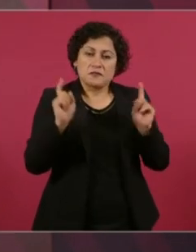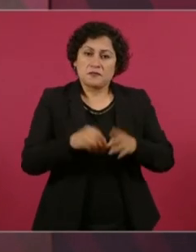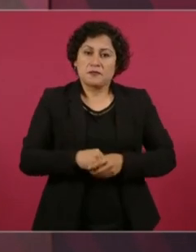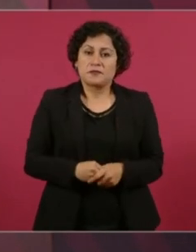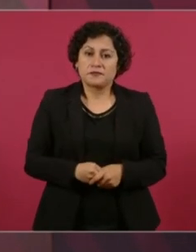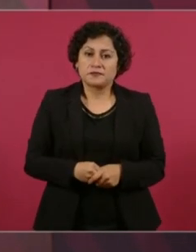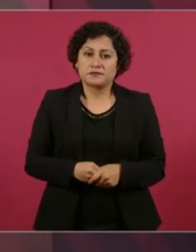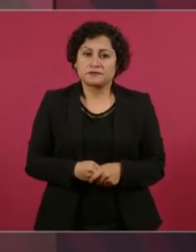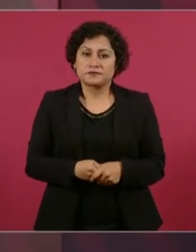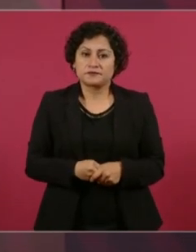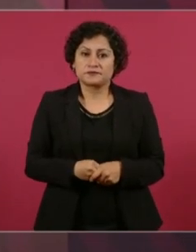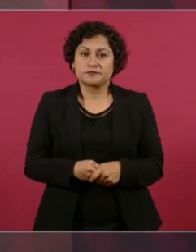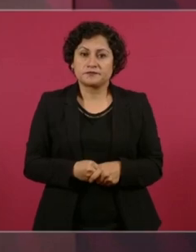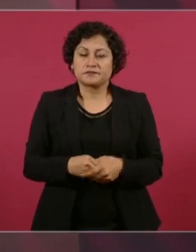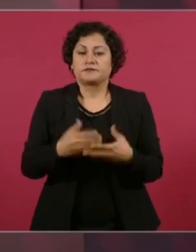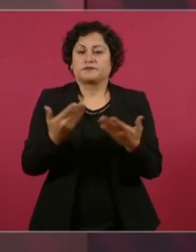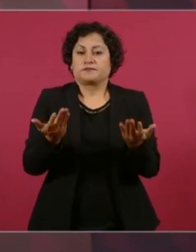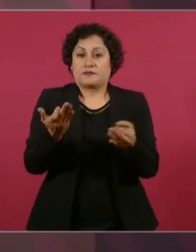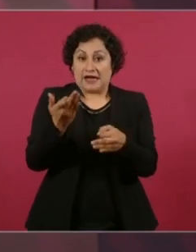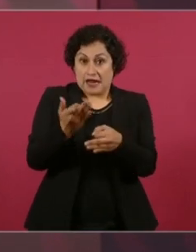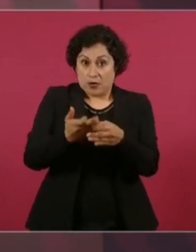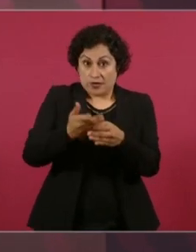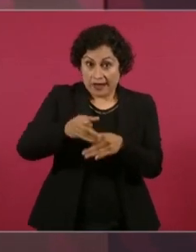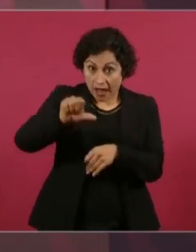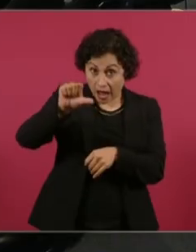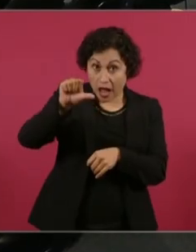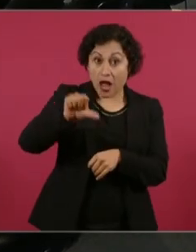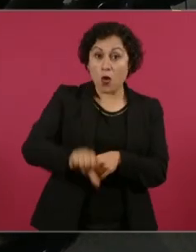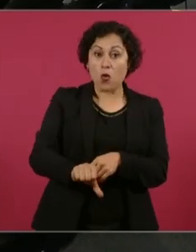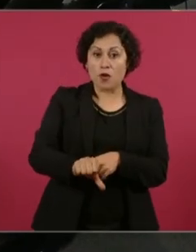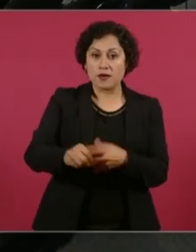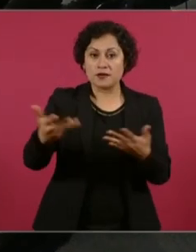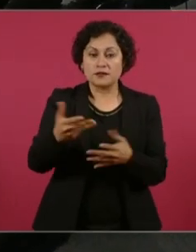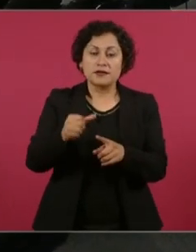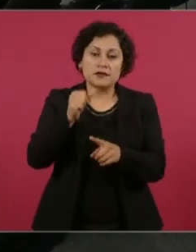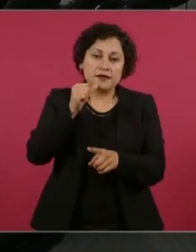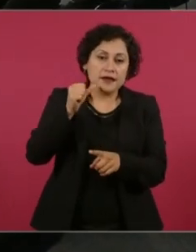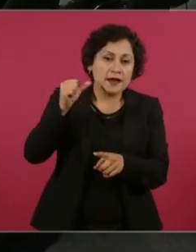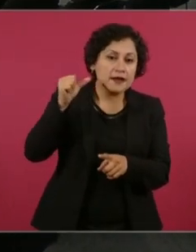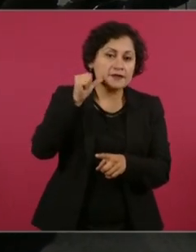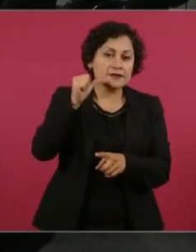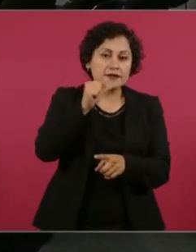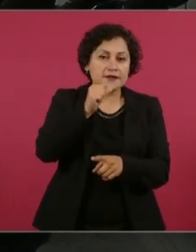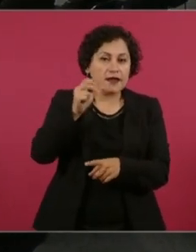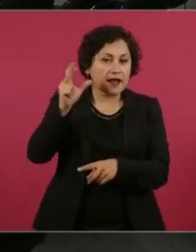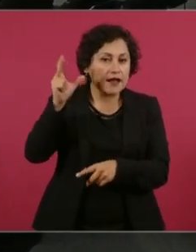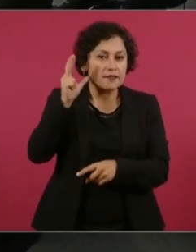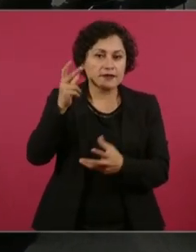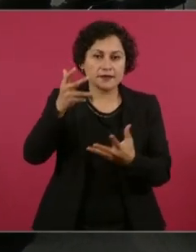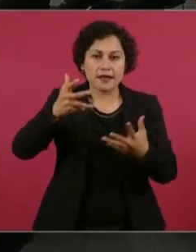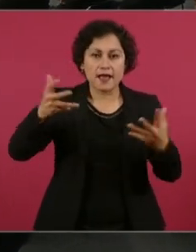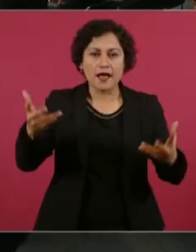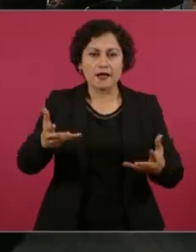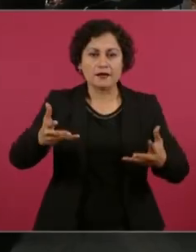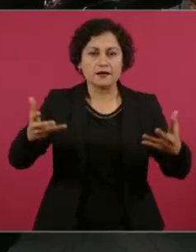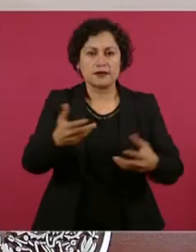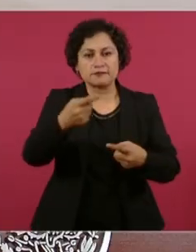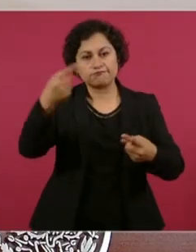Y esto que vamos a hacer hoy, y lo que hicimos antier y ayer,